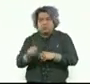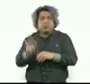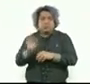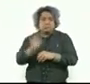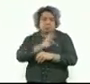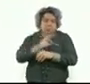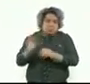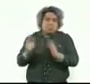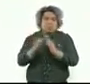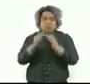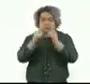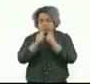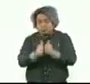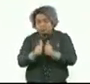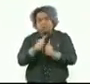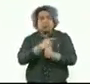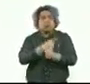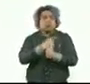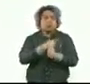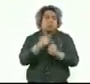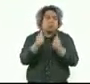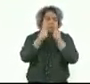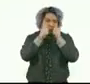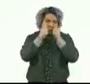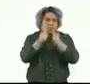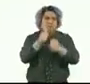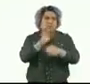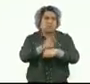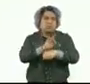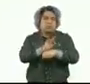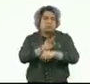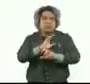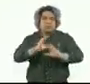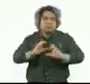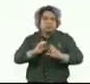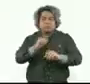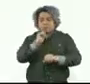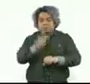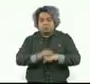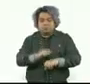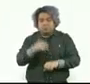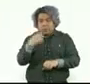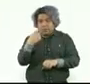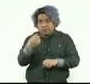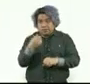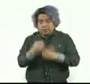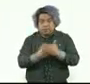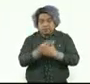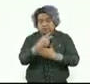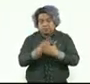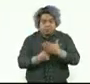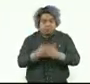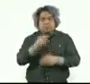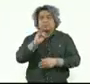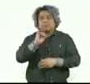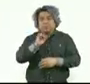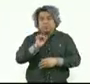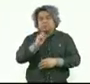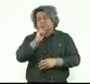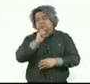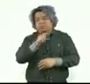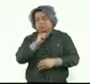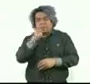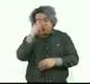en su casa y que podía tener un seguimiento. Este programa sirve también para que